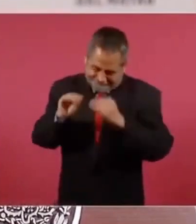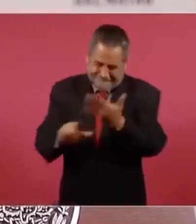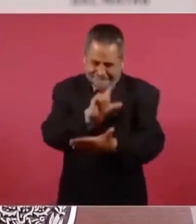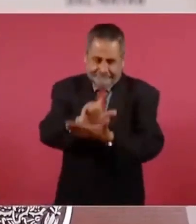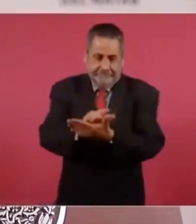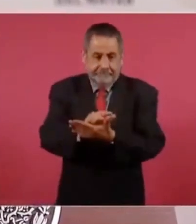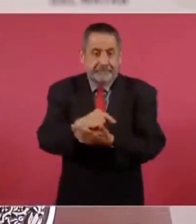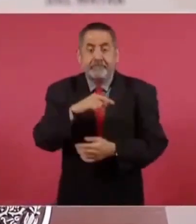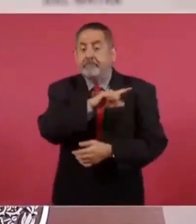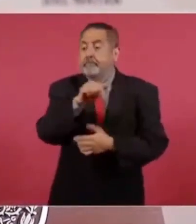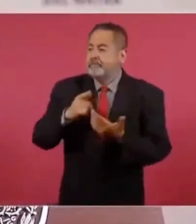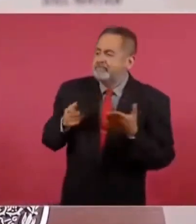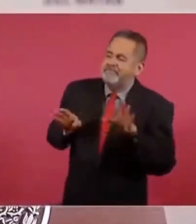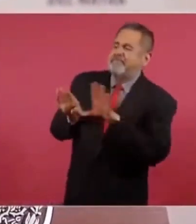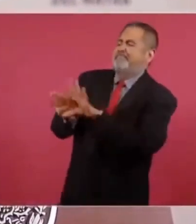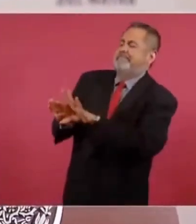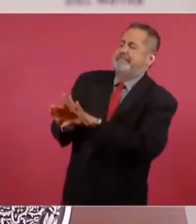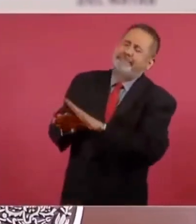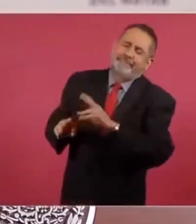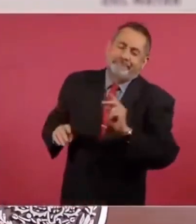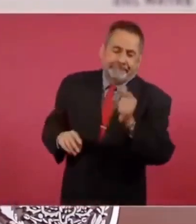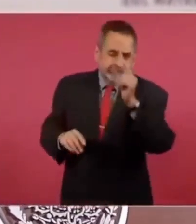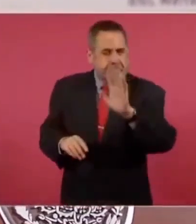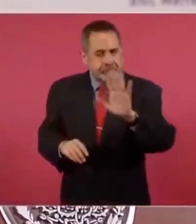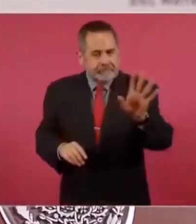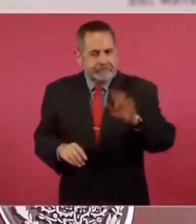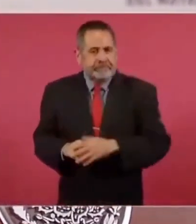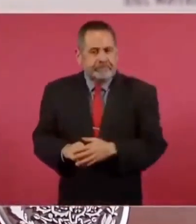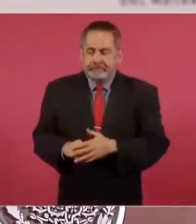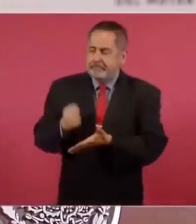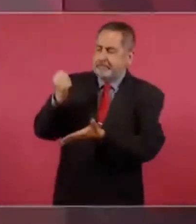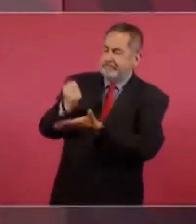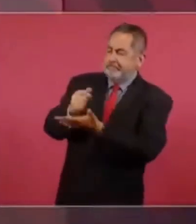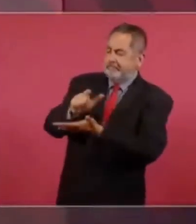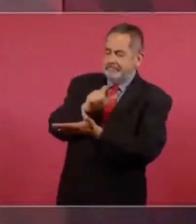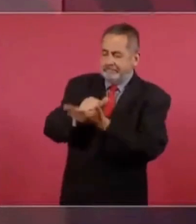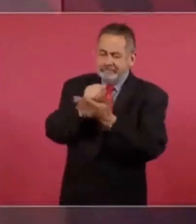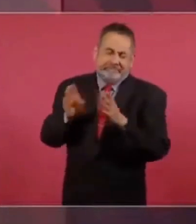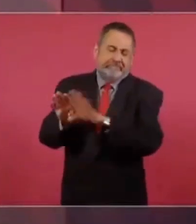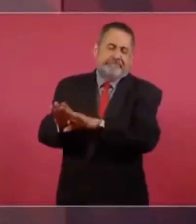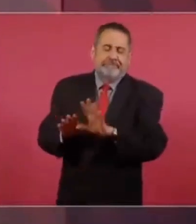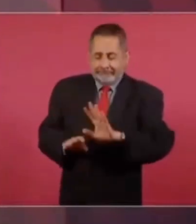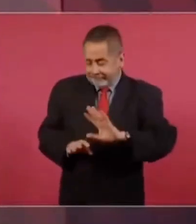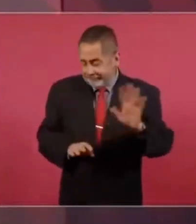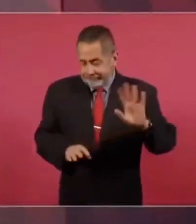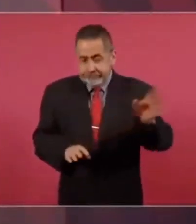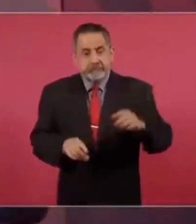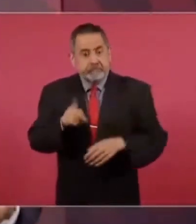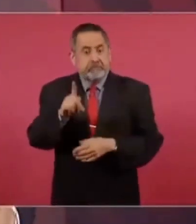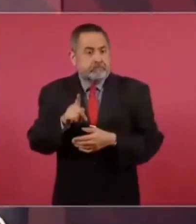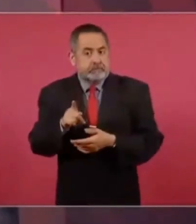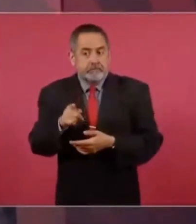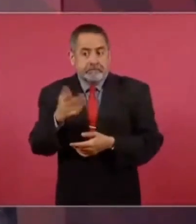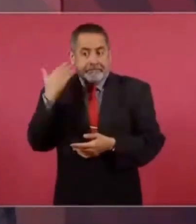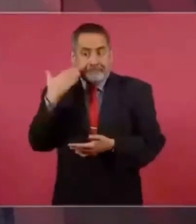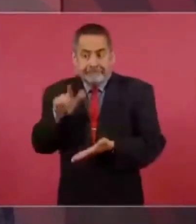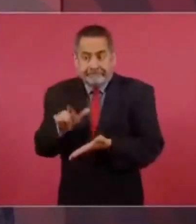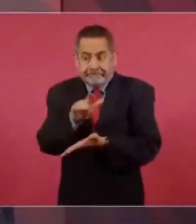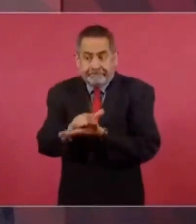cerraron el bloque conservador y ya no nos aprobaban nada, nada.